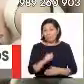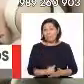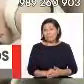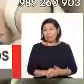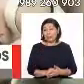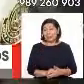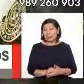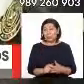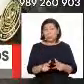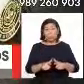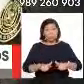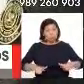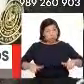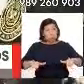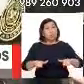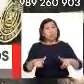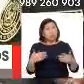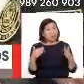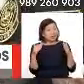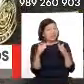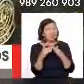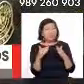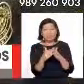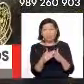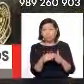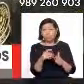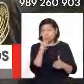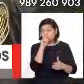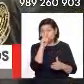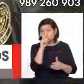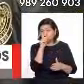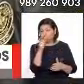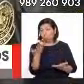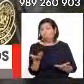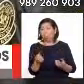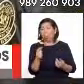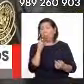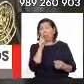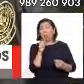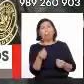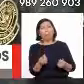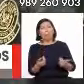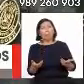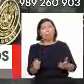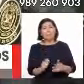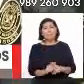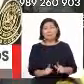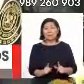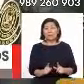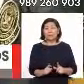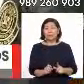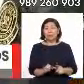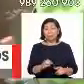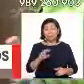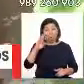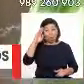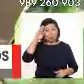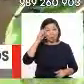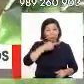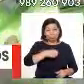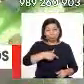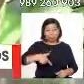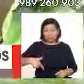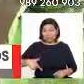Es un centro de bastante confort, de bastante lujo, y la inteligencia policial ha